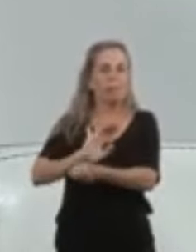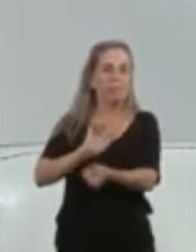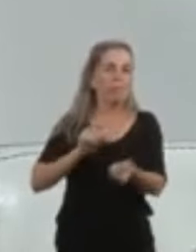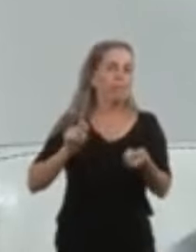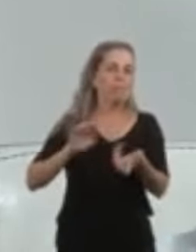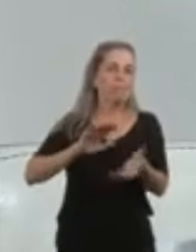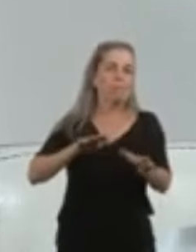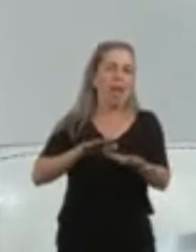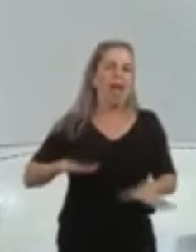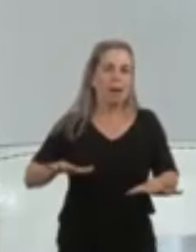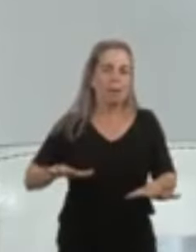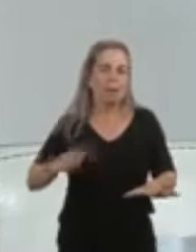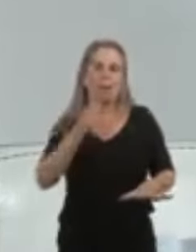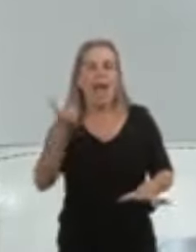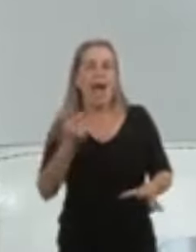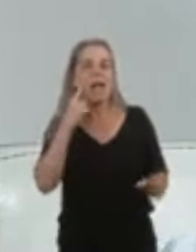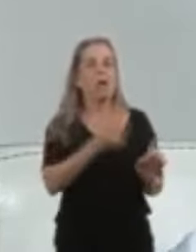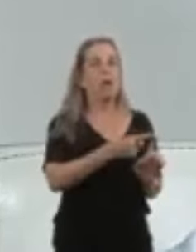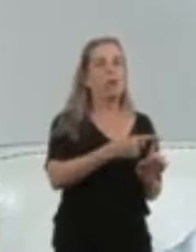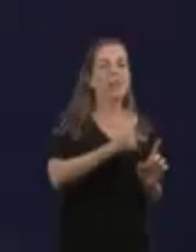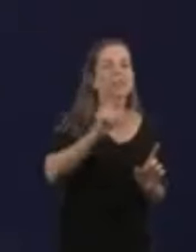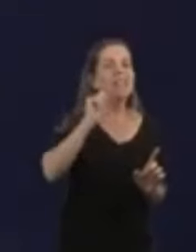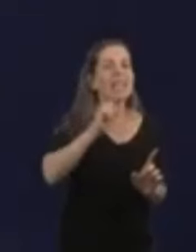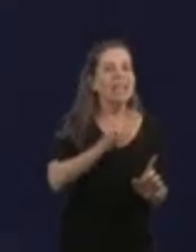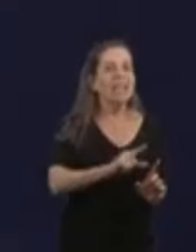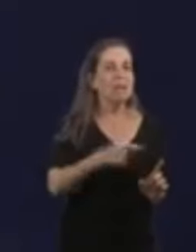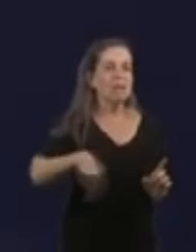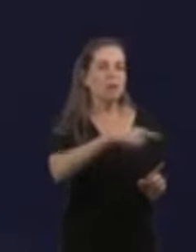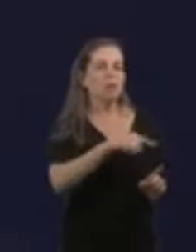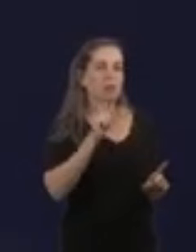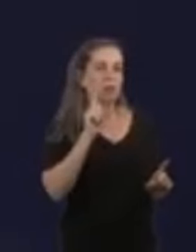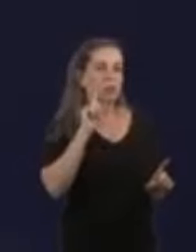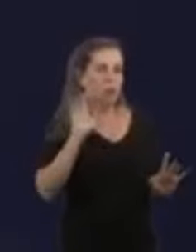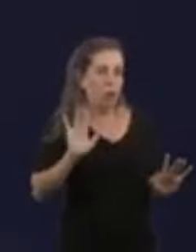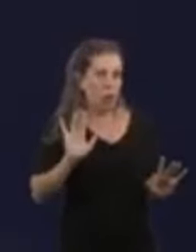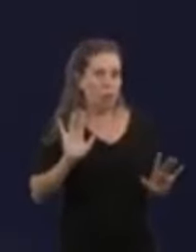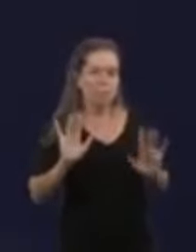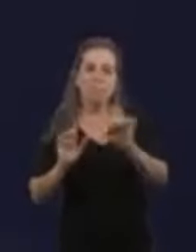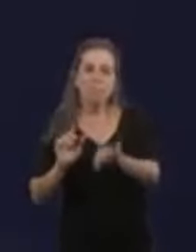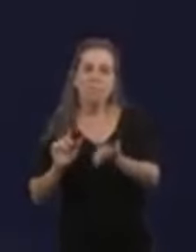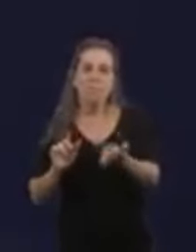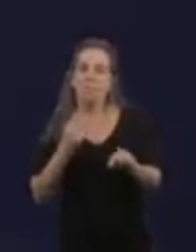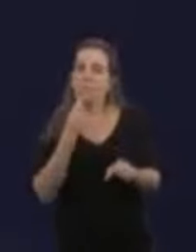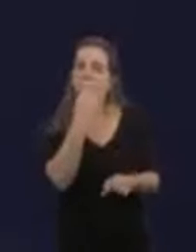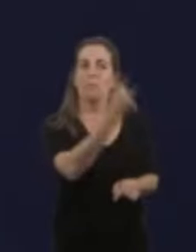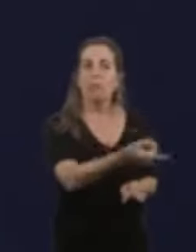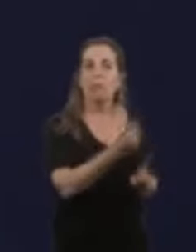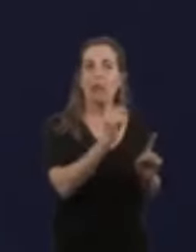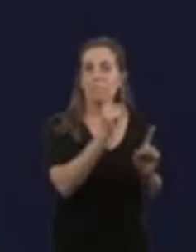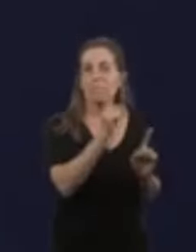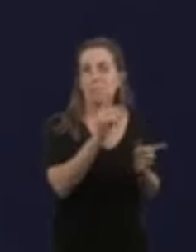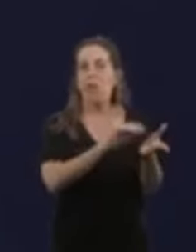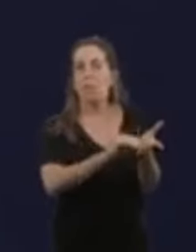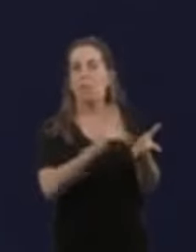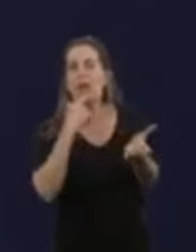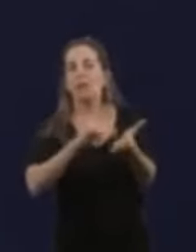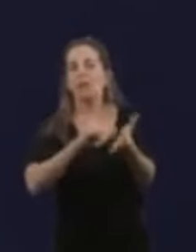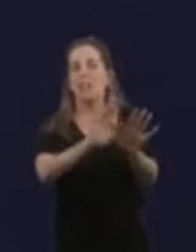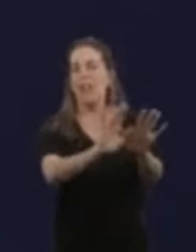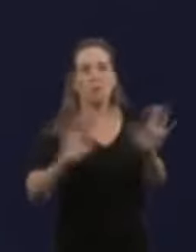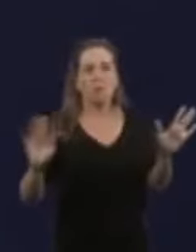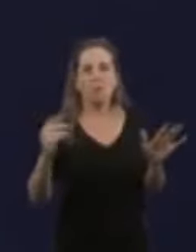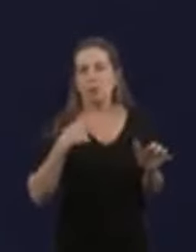cgt que desconozcamos no eso se lo tené que consultar a los propios legisladores No